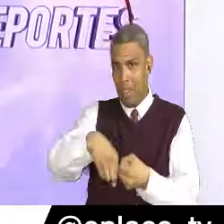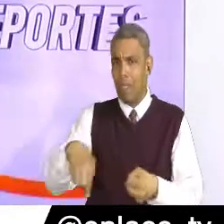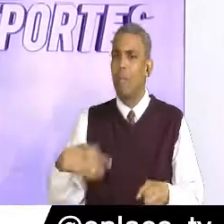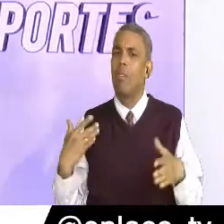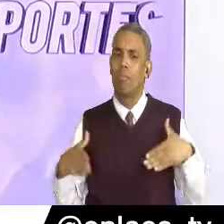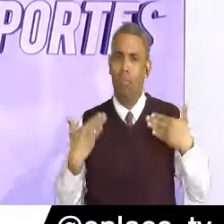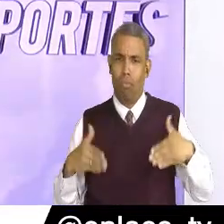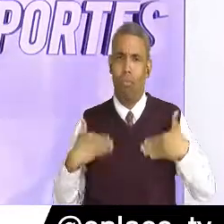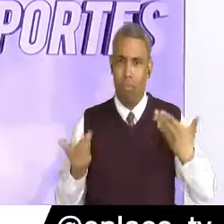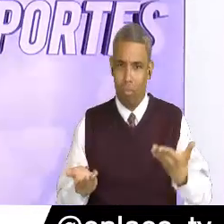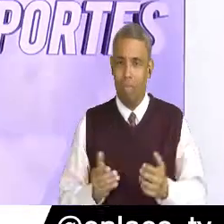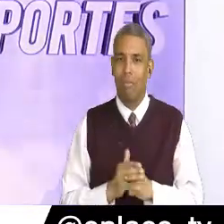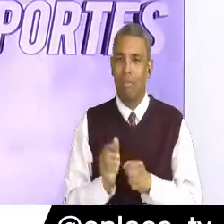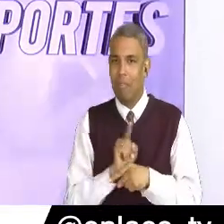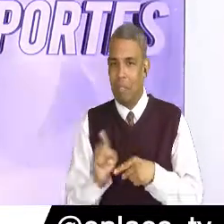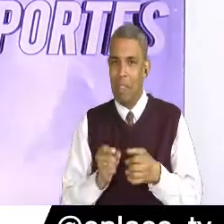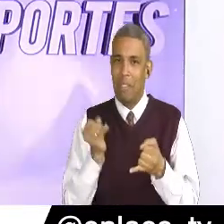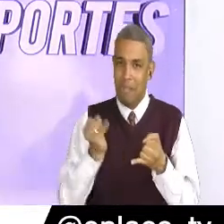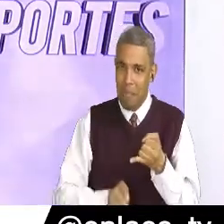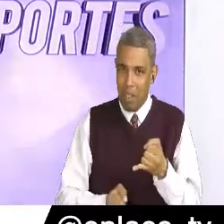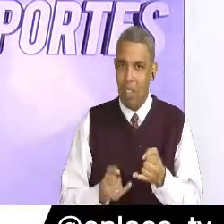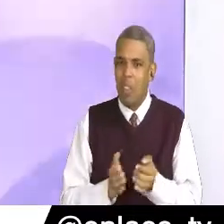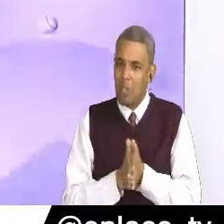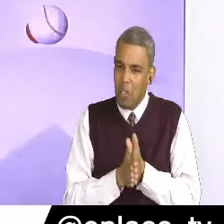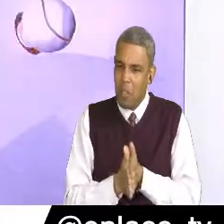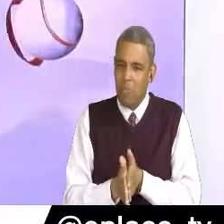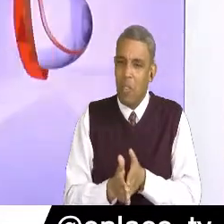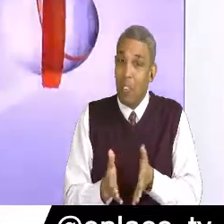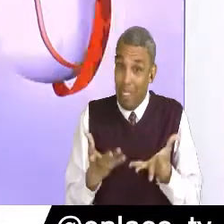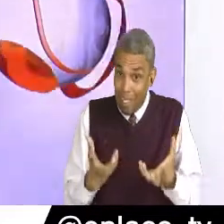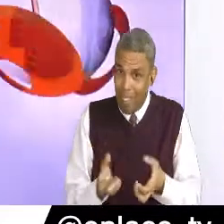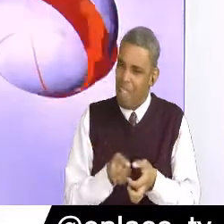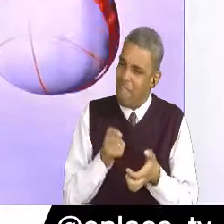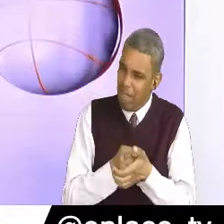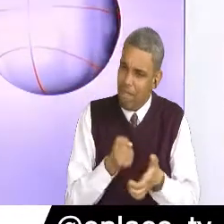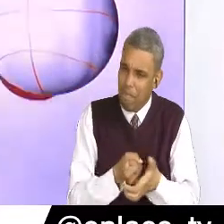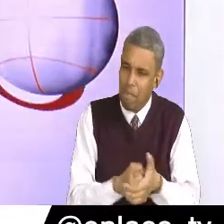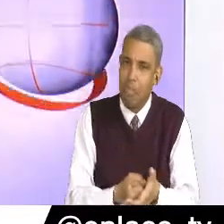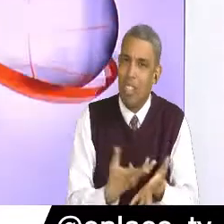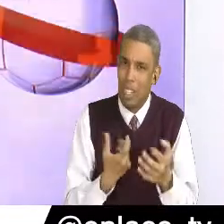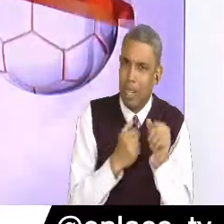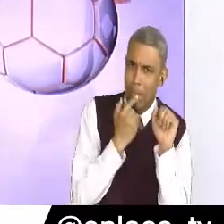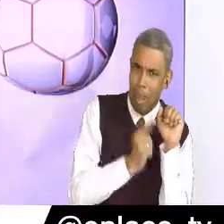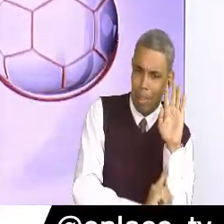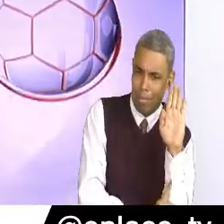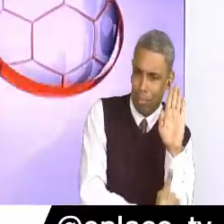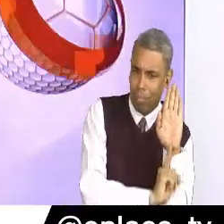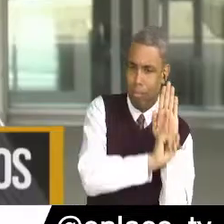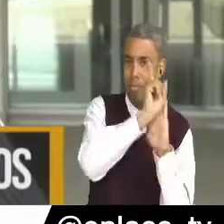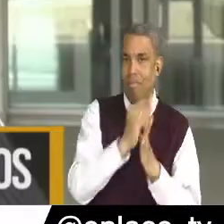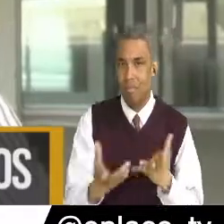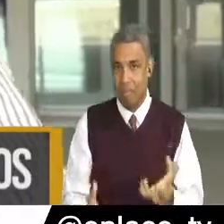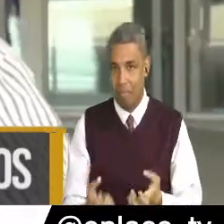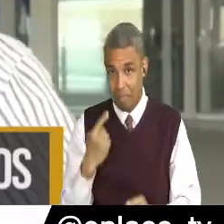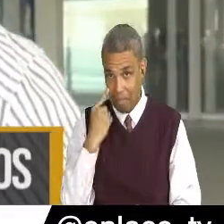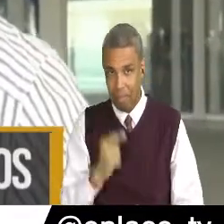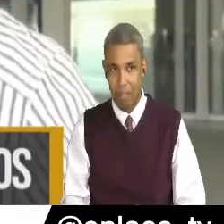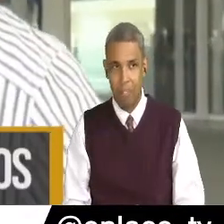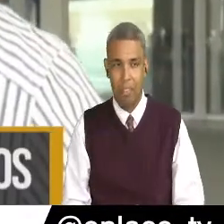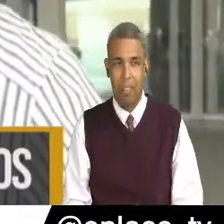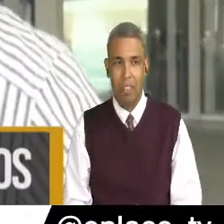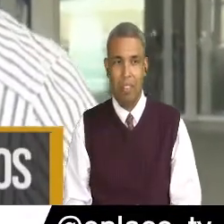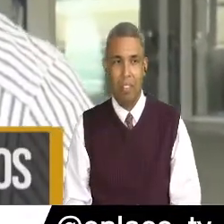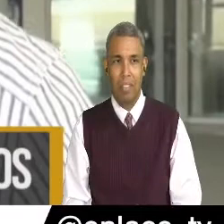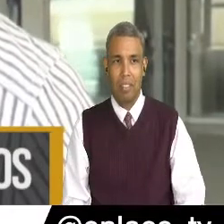este fin de semana. Esperan, por supuesto, seguir fortaleciendo y seguir demostrando este nivel en el campo de juego. Se presentaron